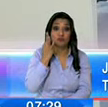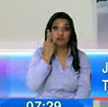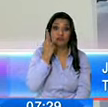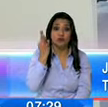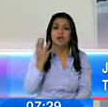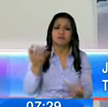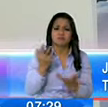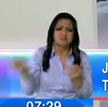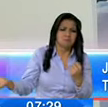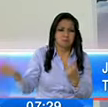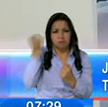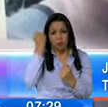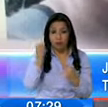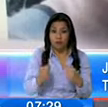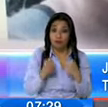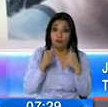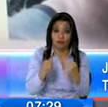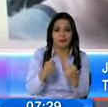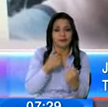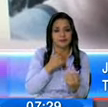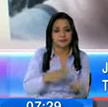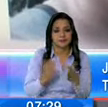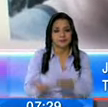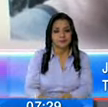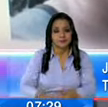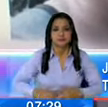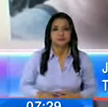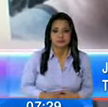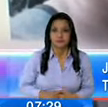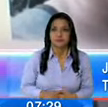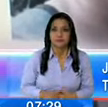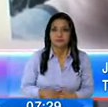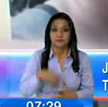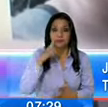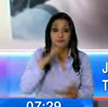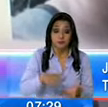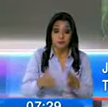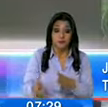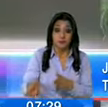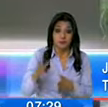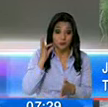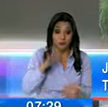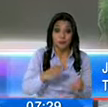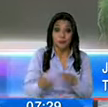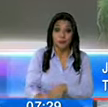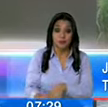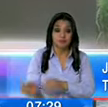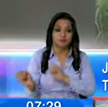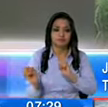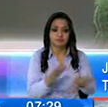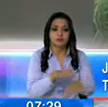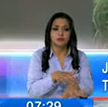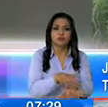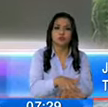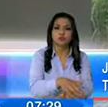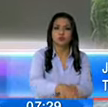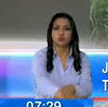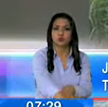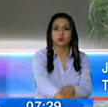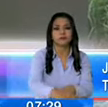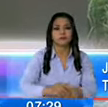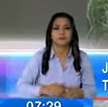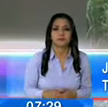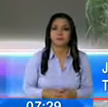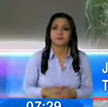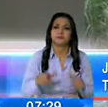un golpe en la cabeza que le provocó la muerte. Su cuerpo habría sido arrojado al río Vilcanota, Urubamba, en el